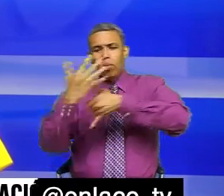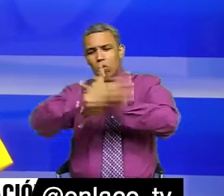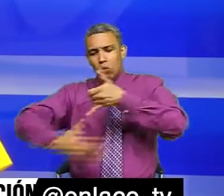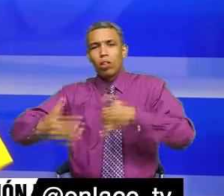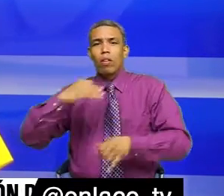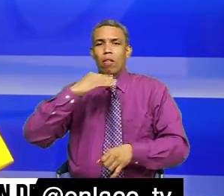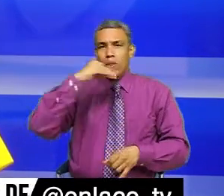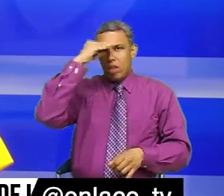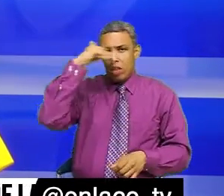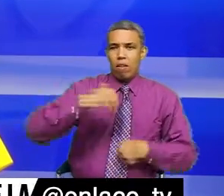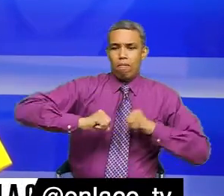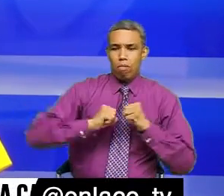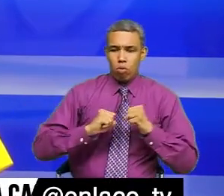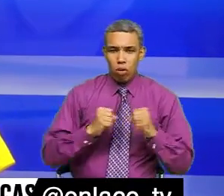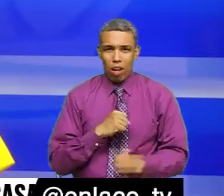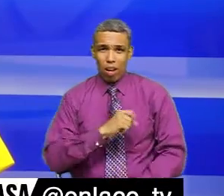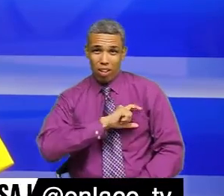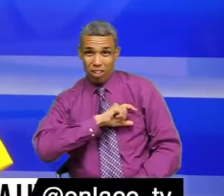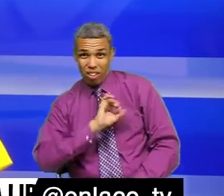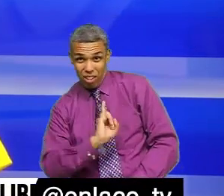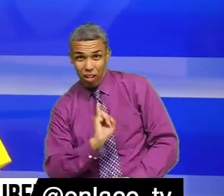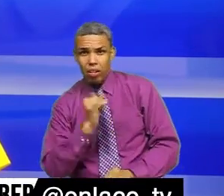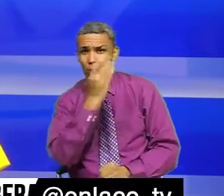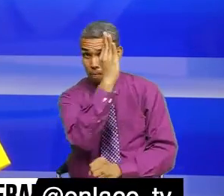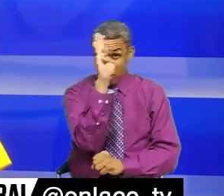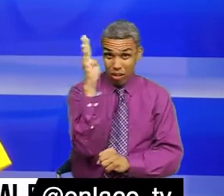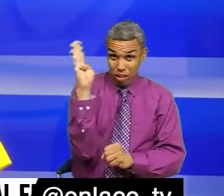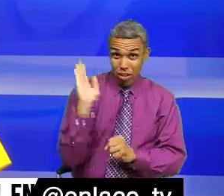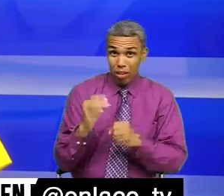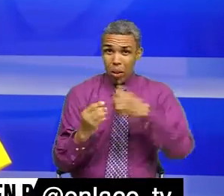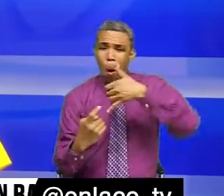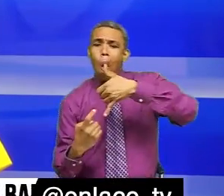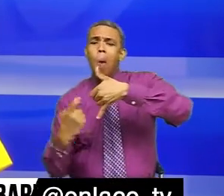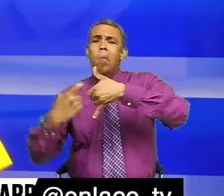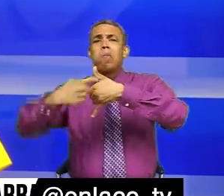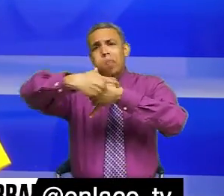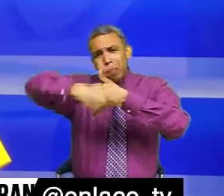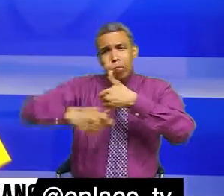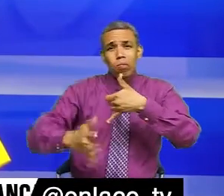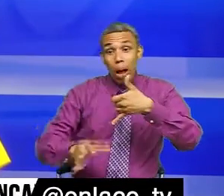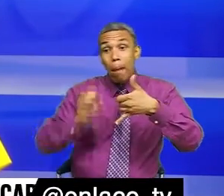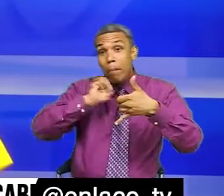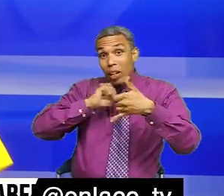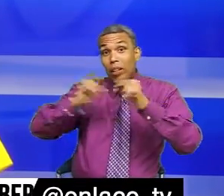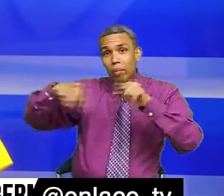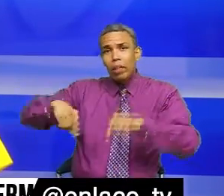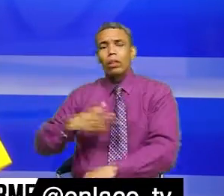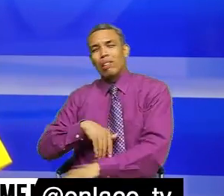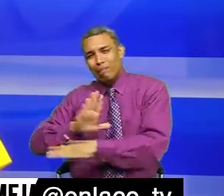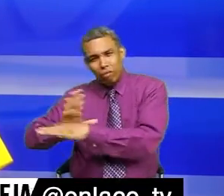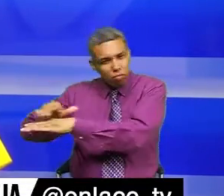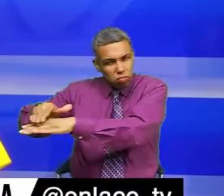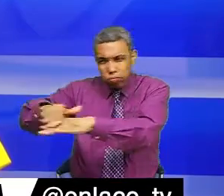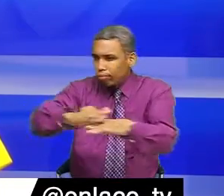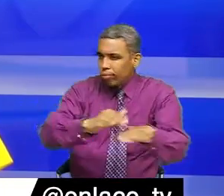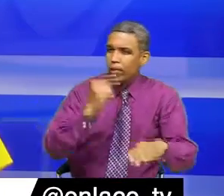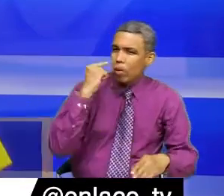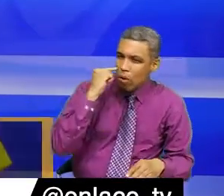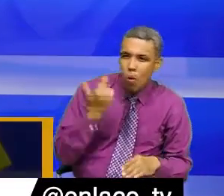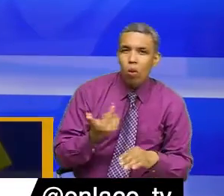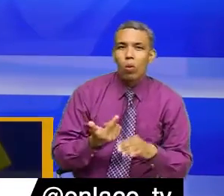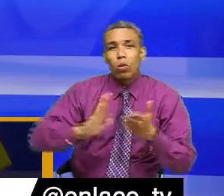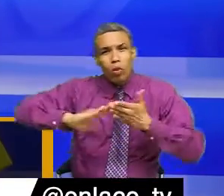Cali, Barranquilla y también está incluida Barranca Bermeja, gracias también a toda la gestión